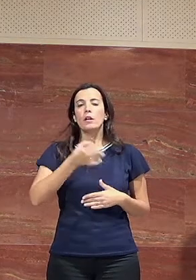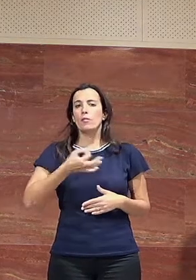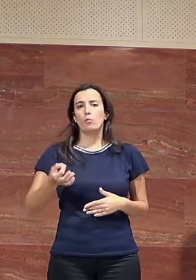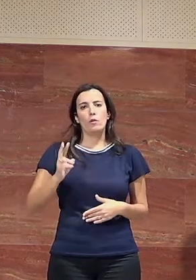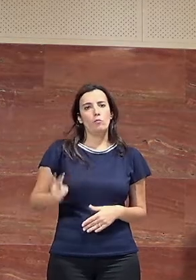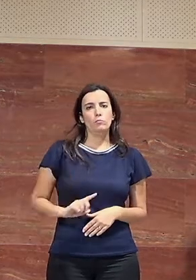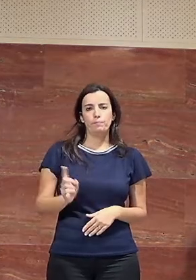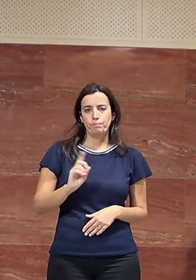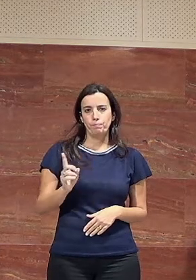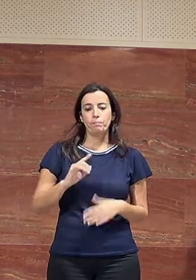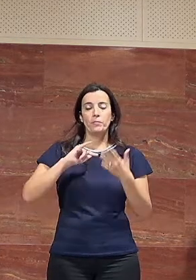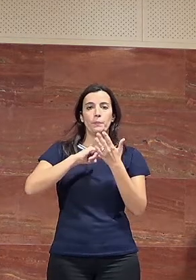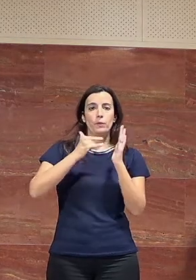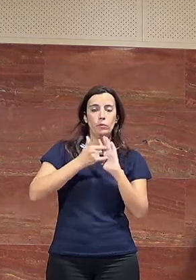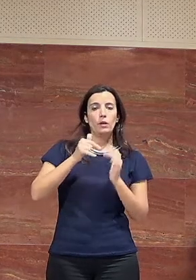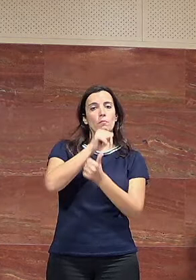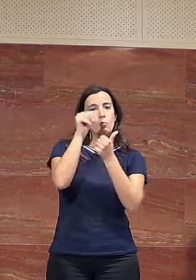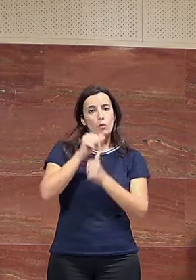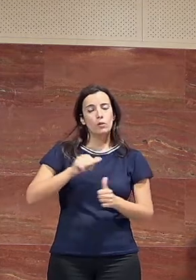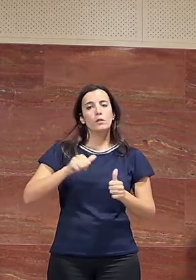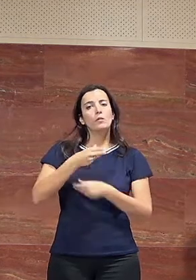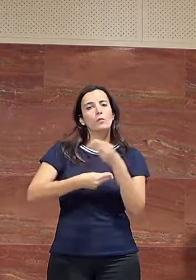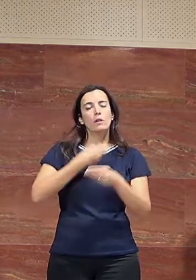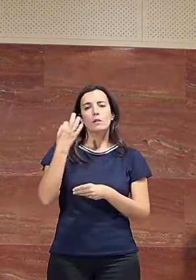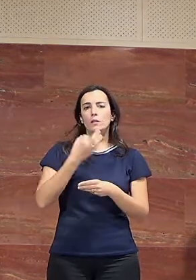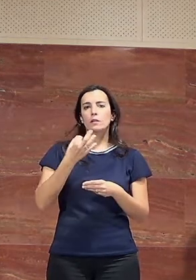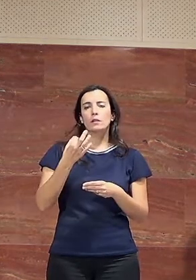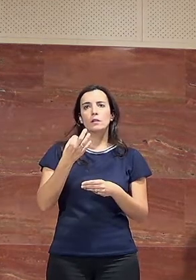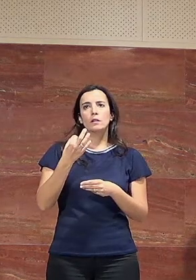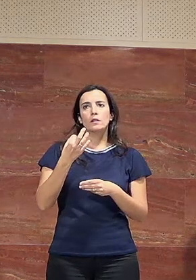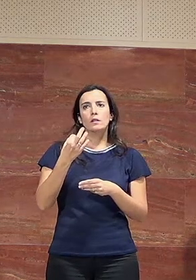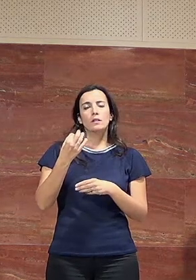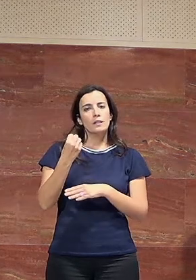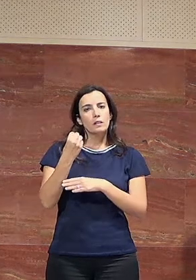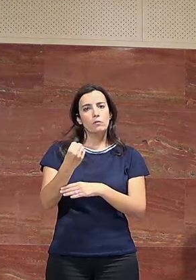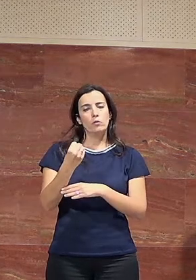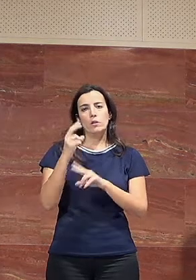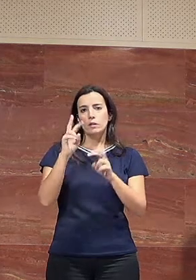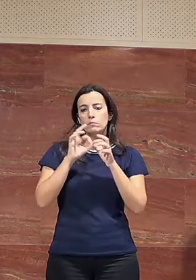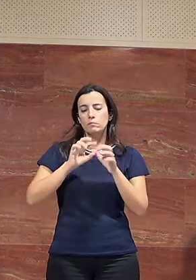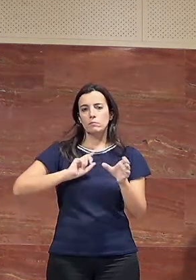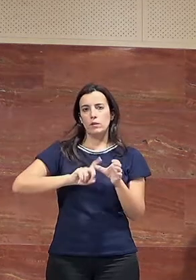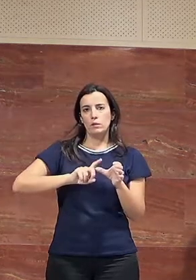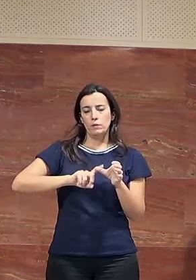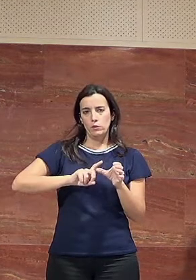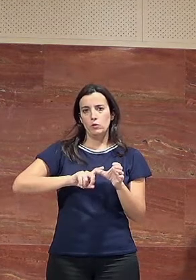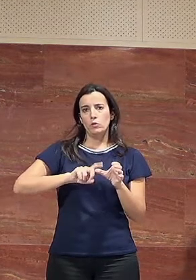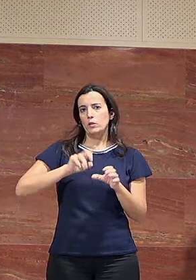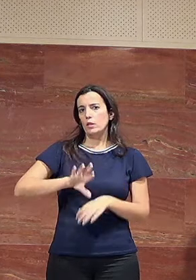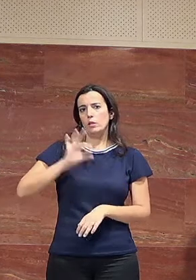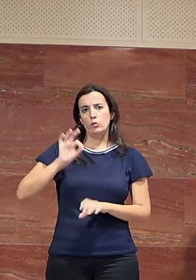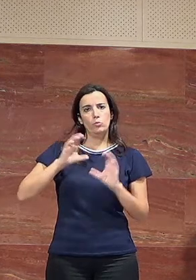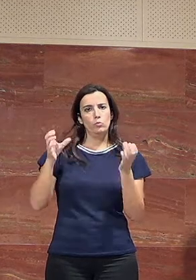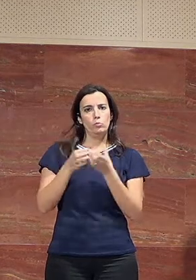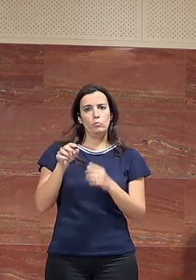La metodología y el modelo lo único que hace es reforzar las cuestiones de participación y elección del grupo. A veces